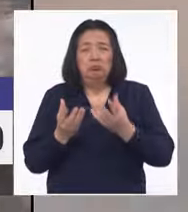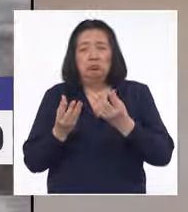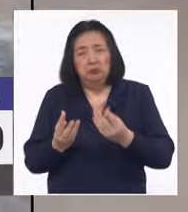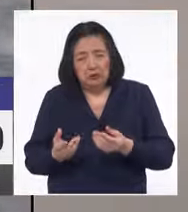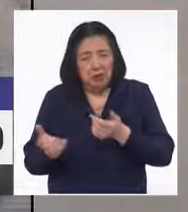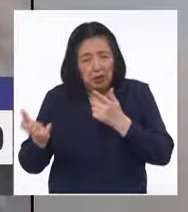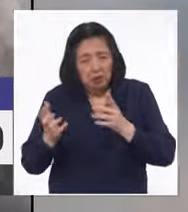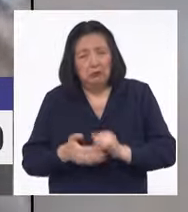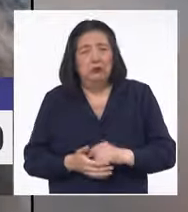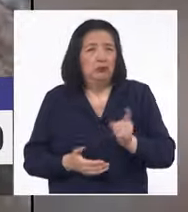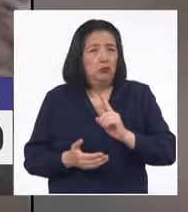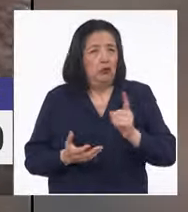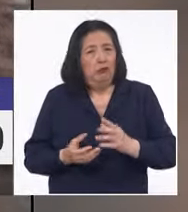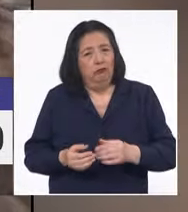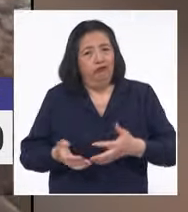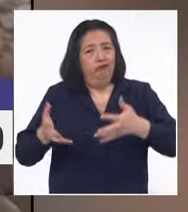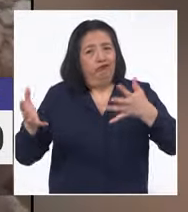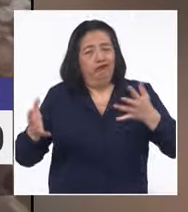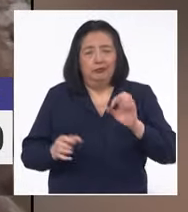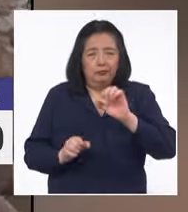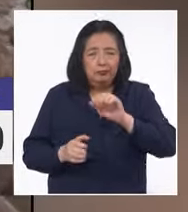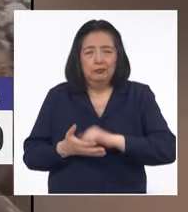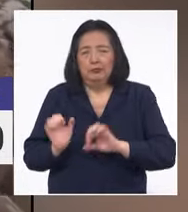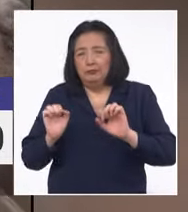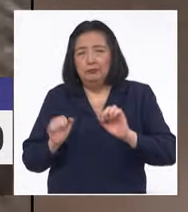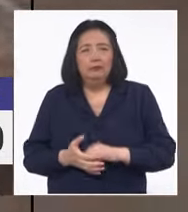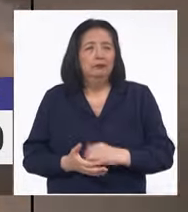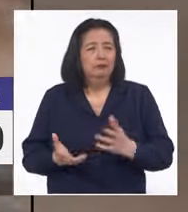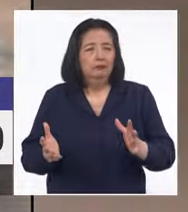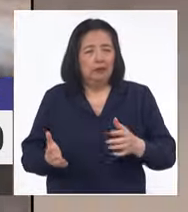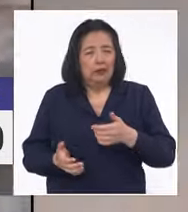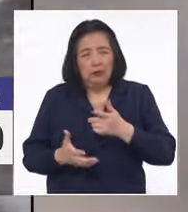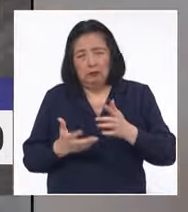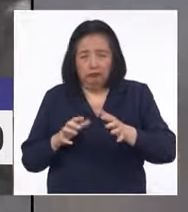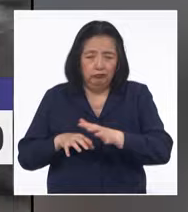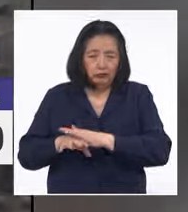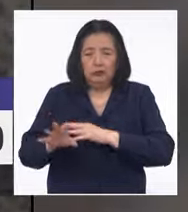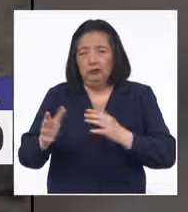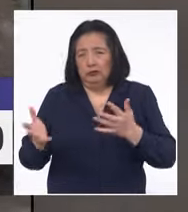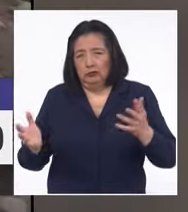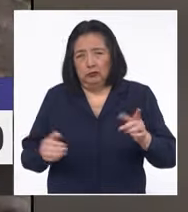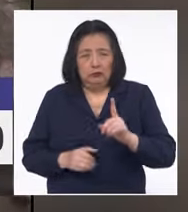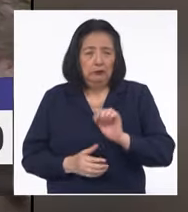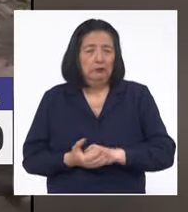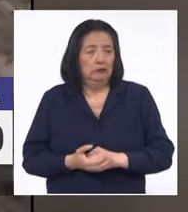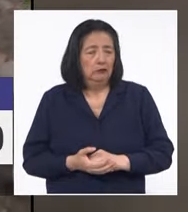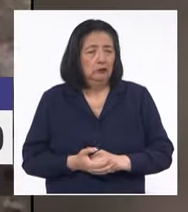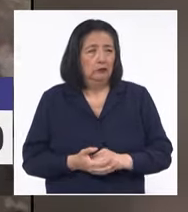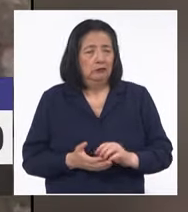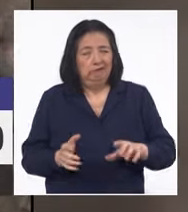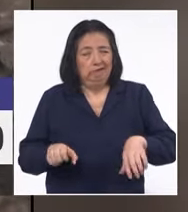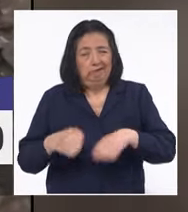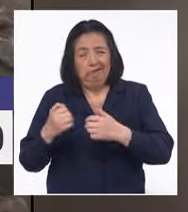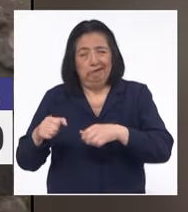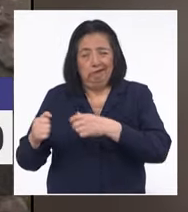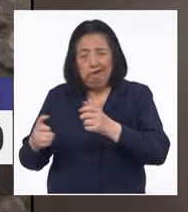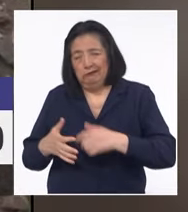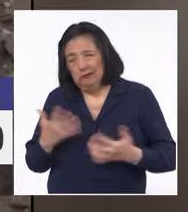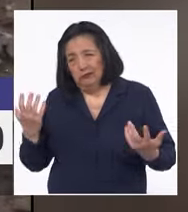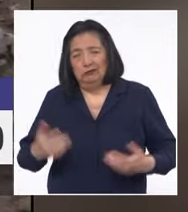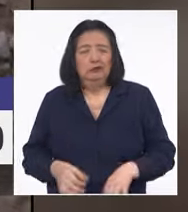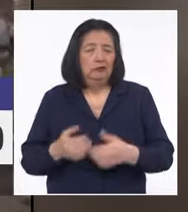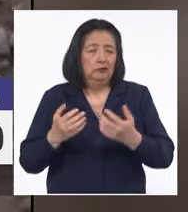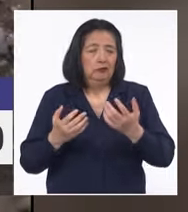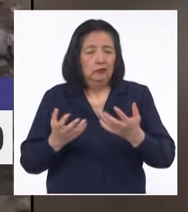este líquido no era el suficiente como para poder inundar prácticamente todas sus viviendas y malograr hasta incluso